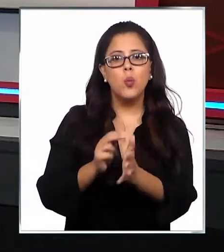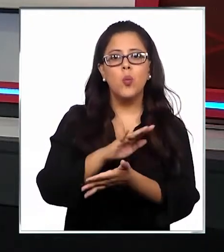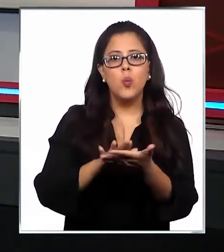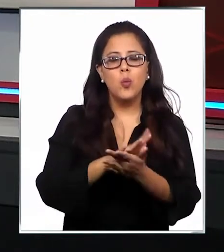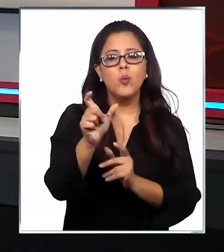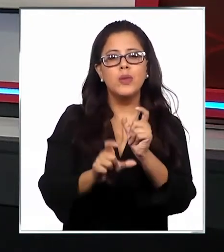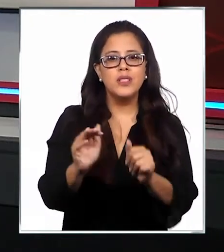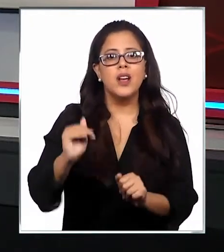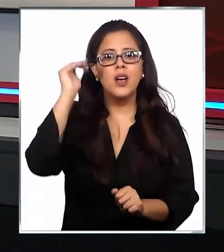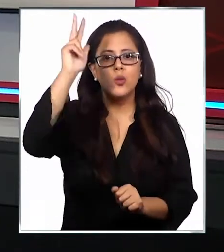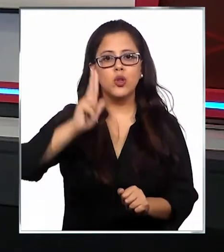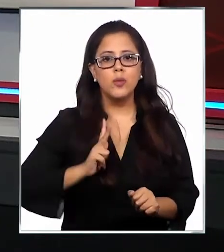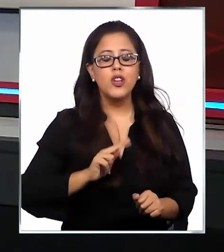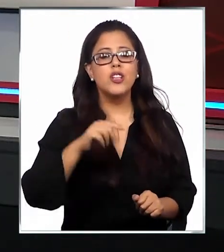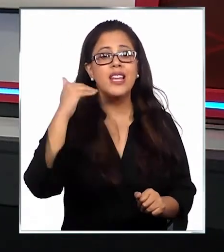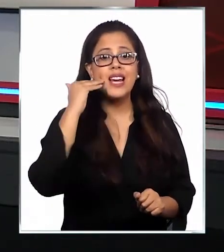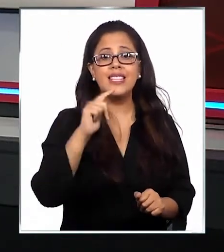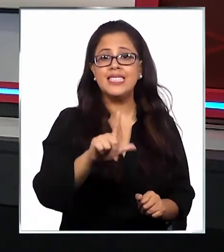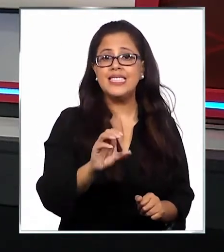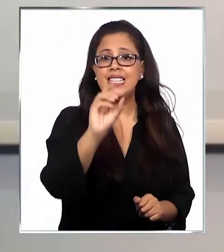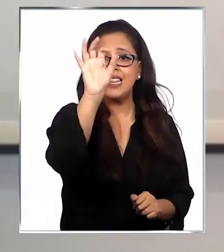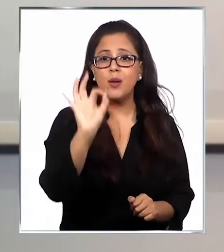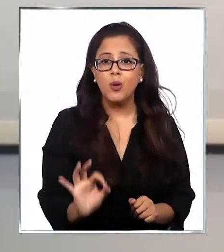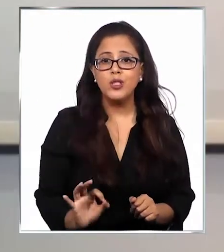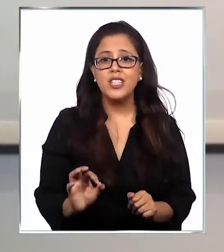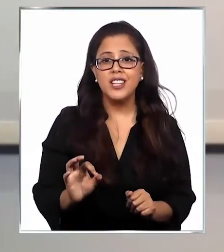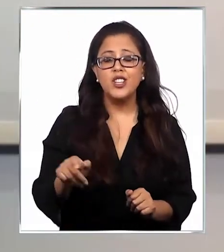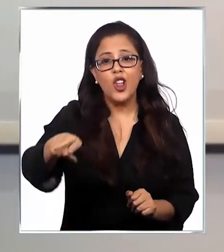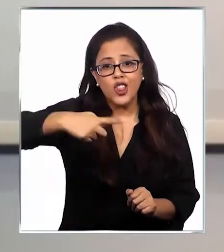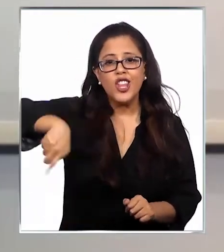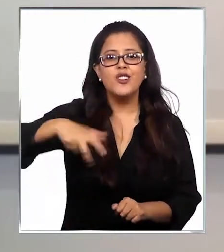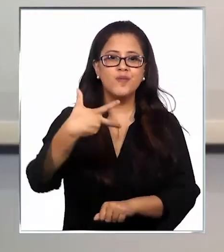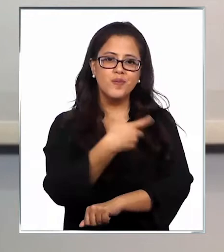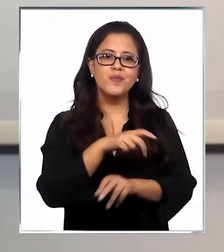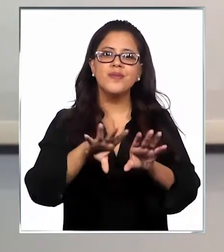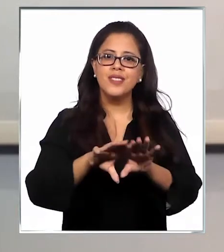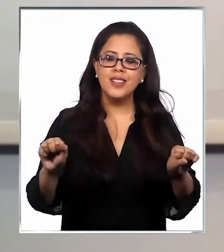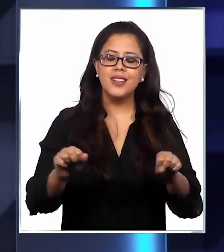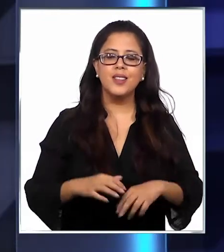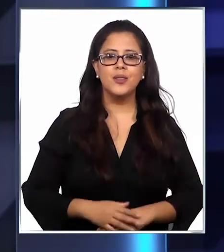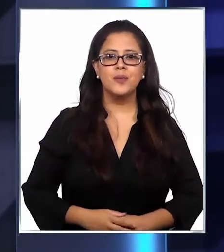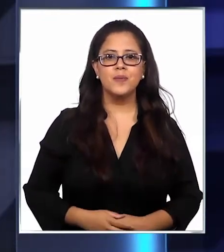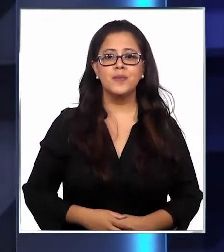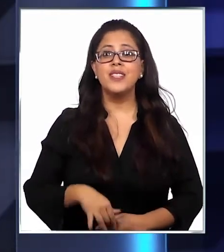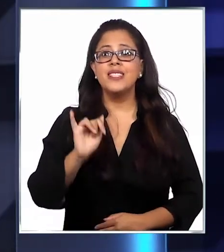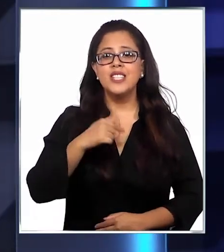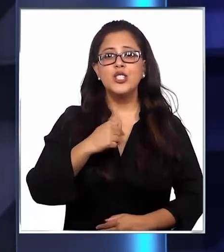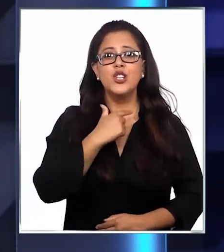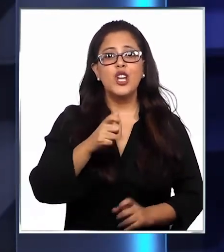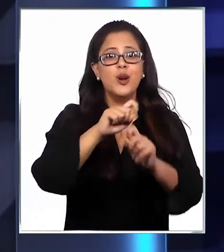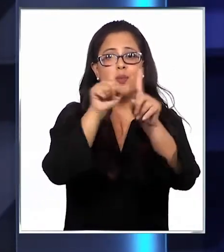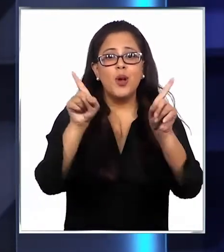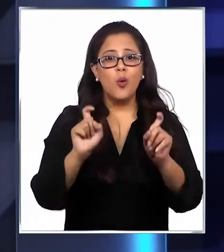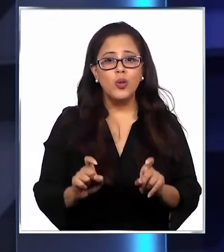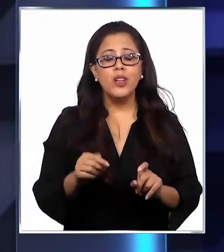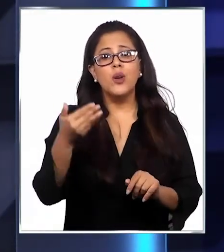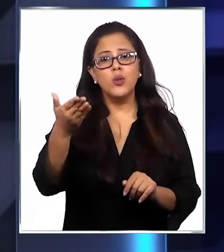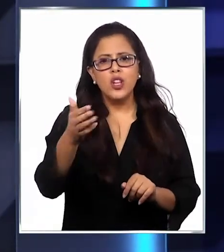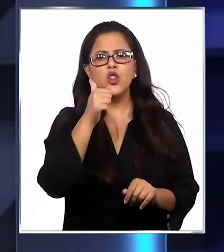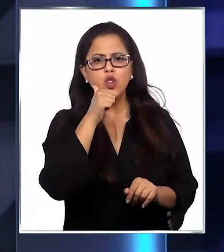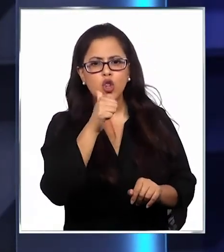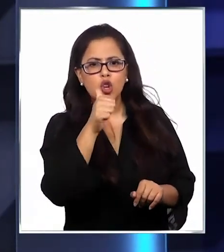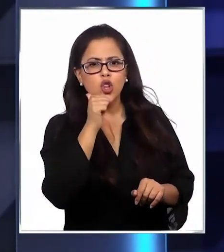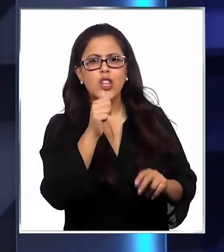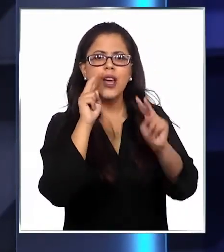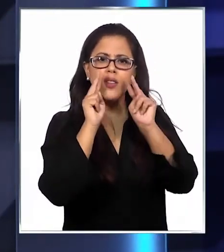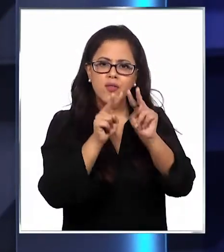han sido las personas mayores, donde casi el 70% hoy día de ellos ya están vacunados. Sí, me gustaría preguntarle por la casuística. Le toca ver todos los